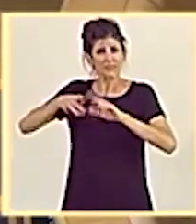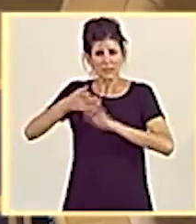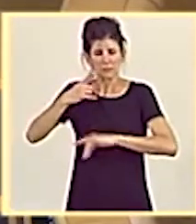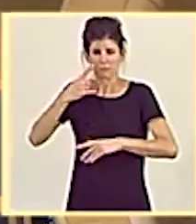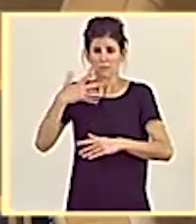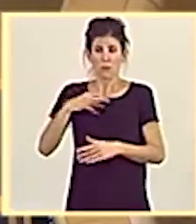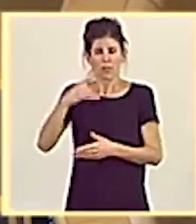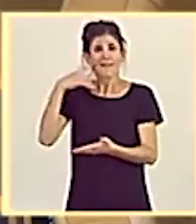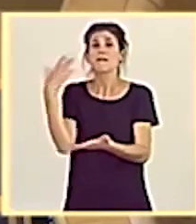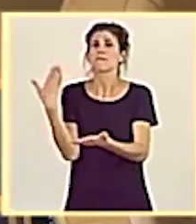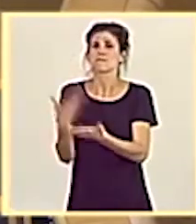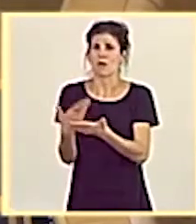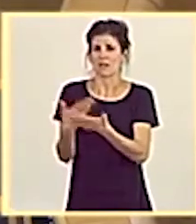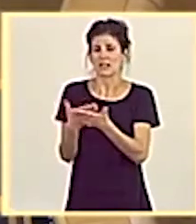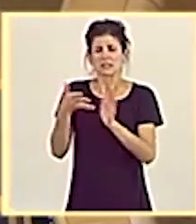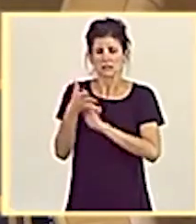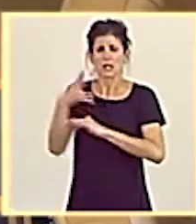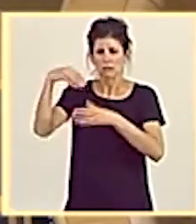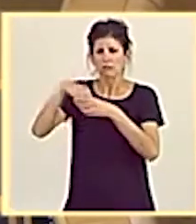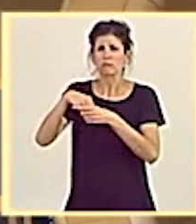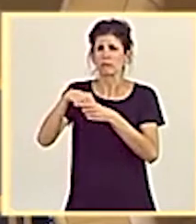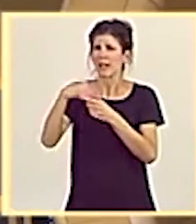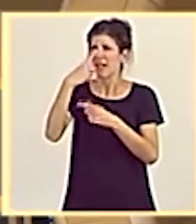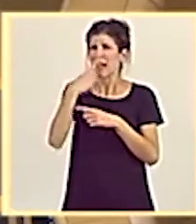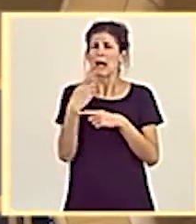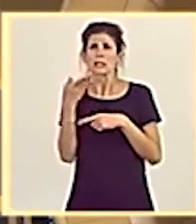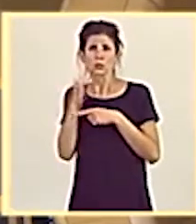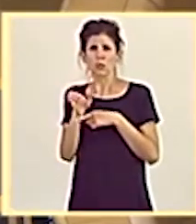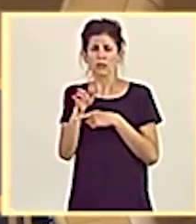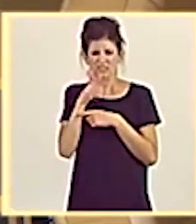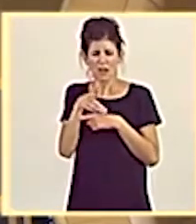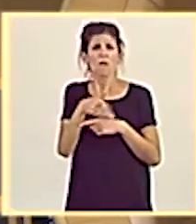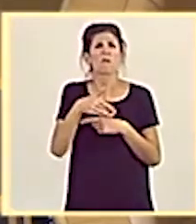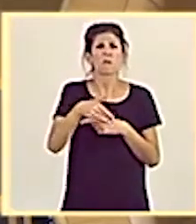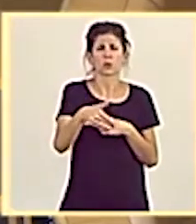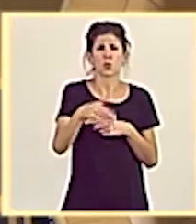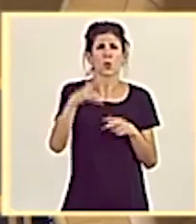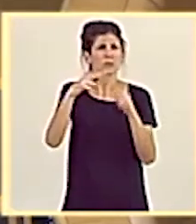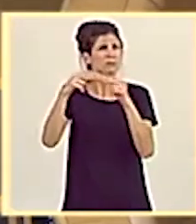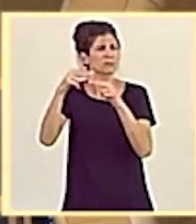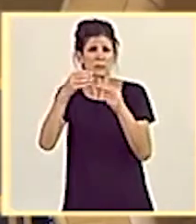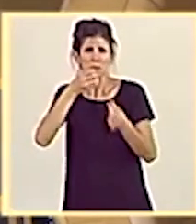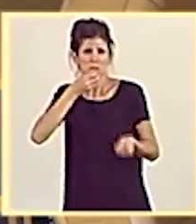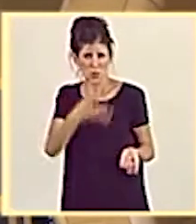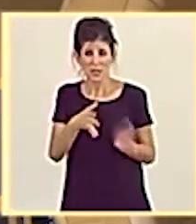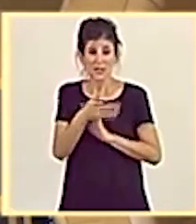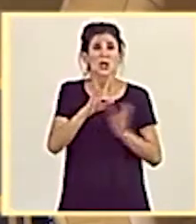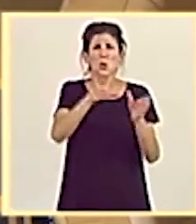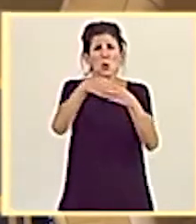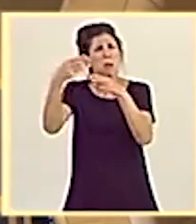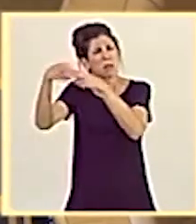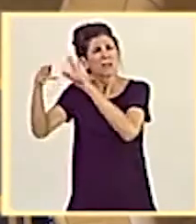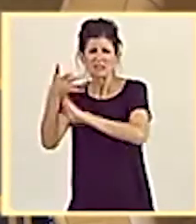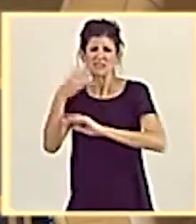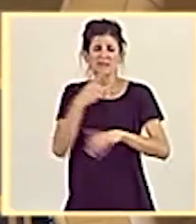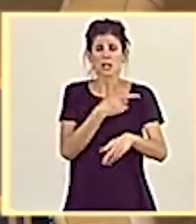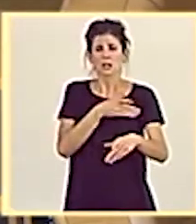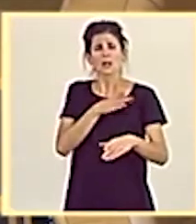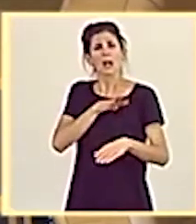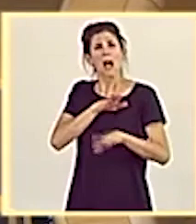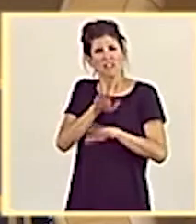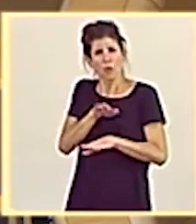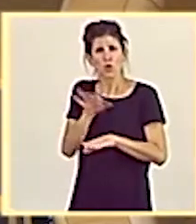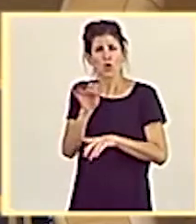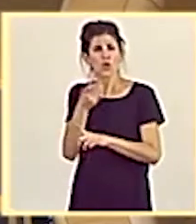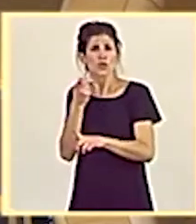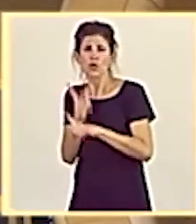el talante y la actitud tan constructiva de todos los grupos políticos. Digo todos los grupos políticos, los que han votado a favor y algunos que no han